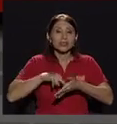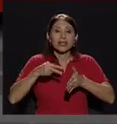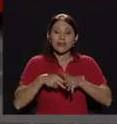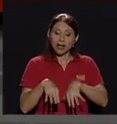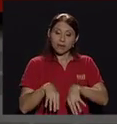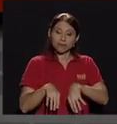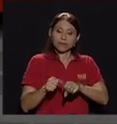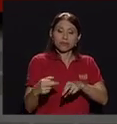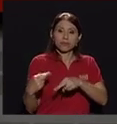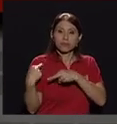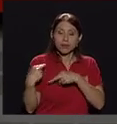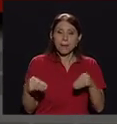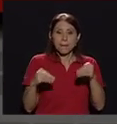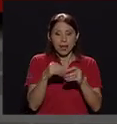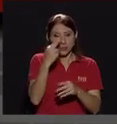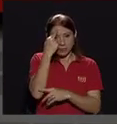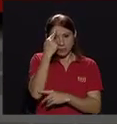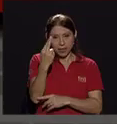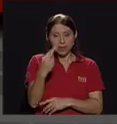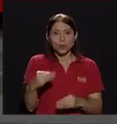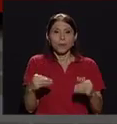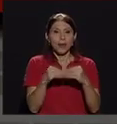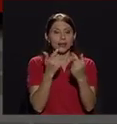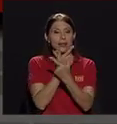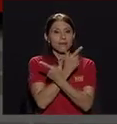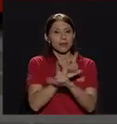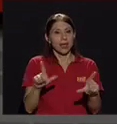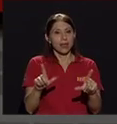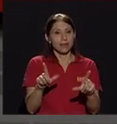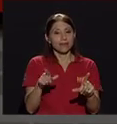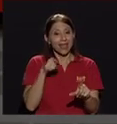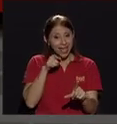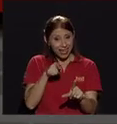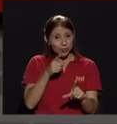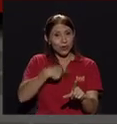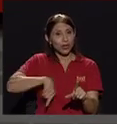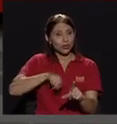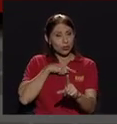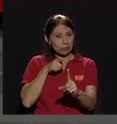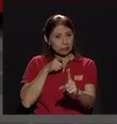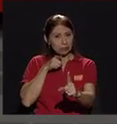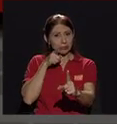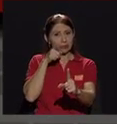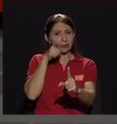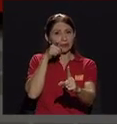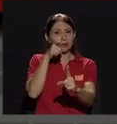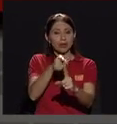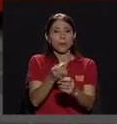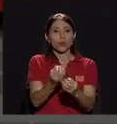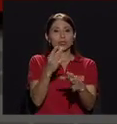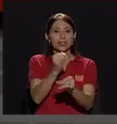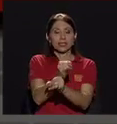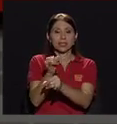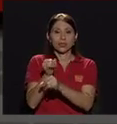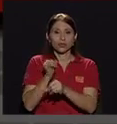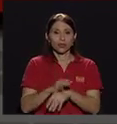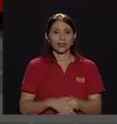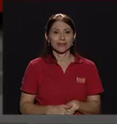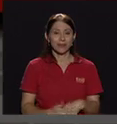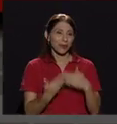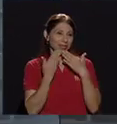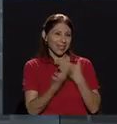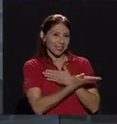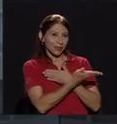ejercicio se tiene que dar en un ámbito de mayor respeto y de libertad, y hacia eso estamos apuntando muchísimas